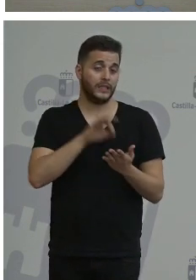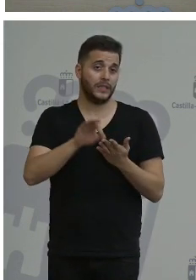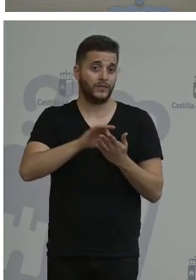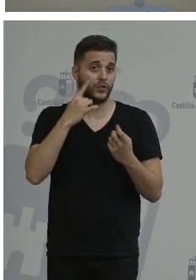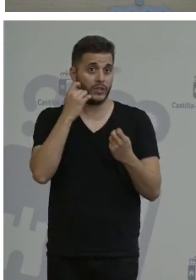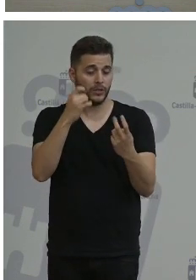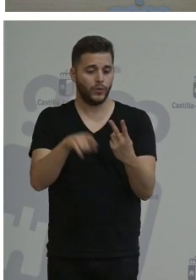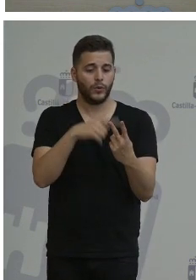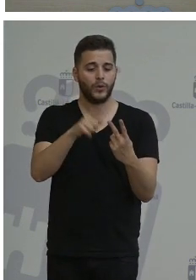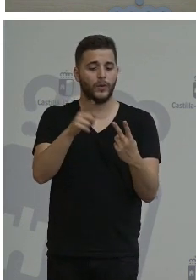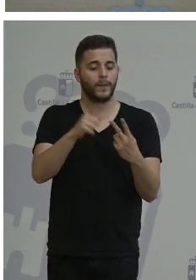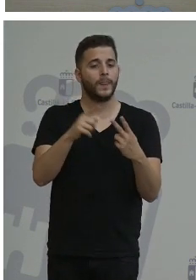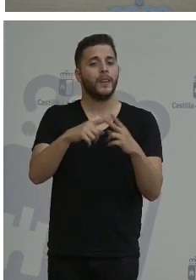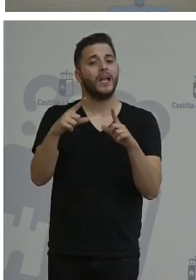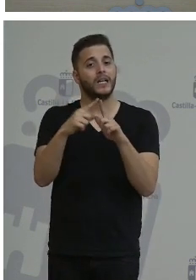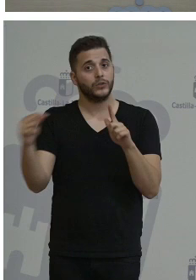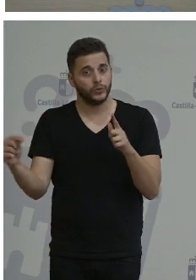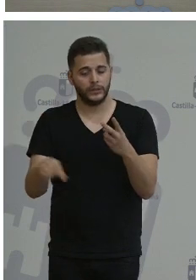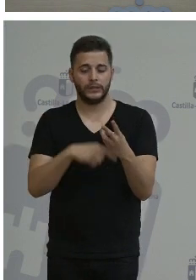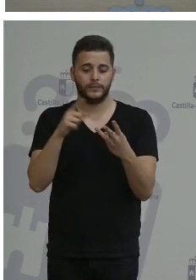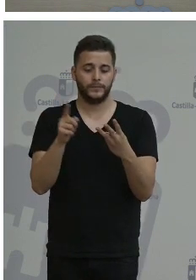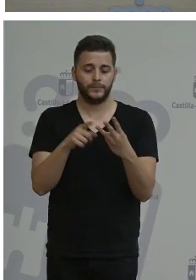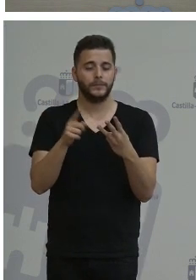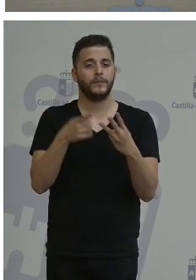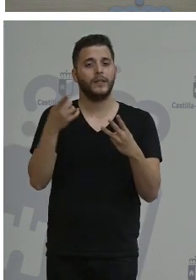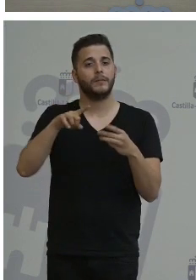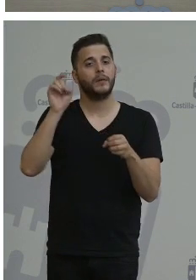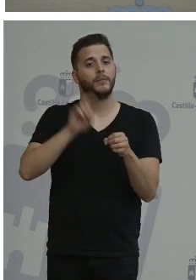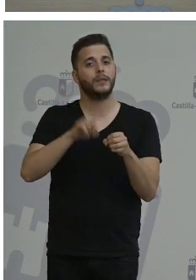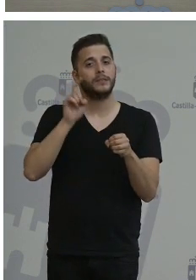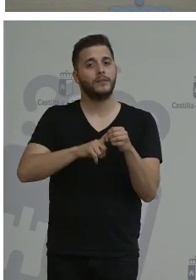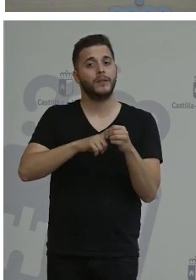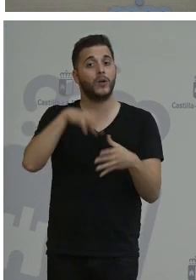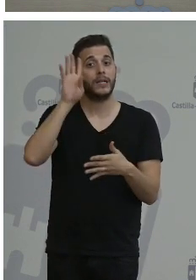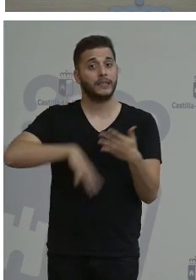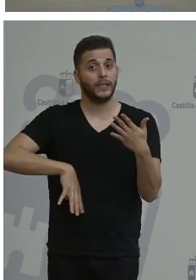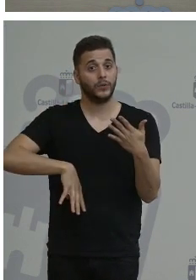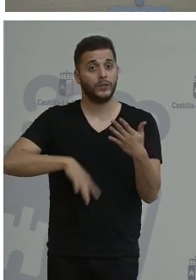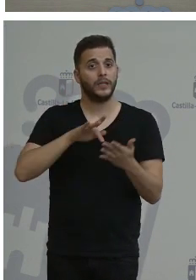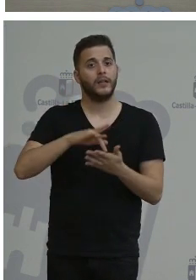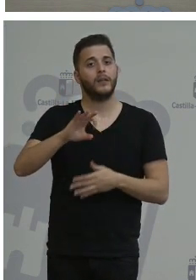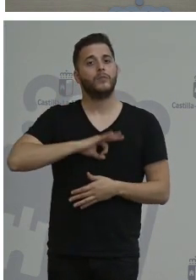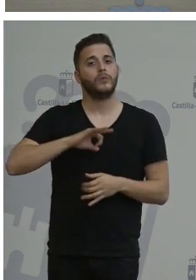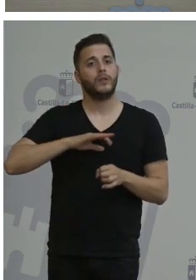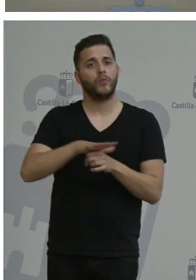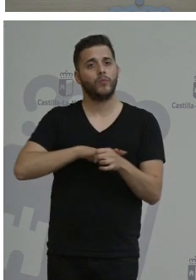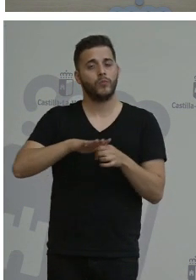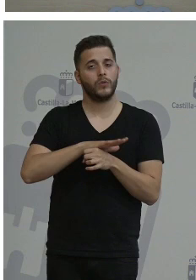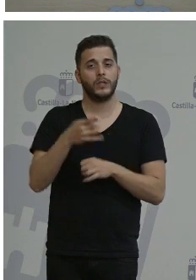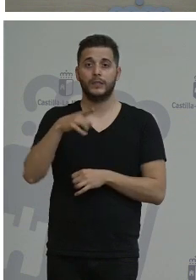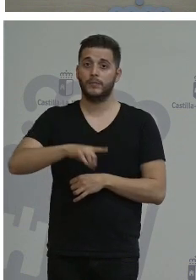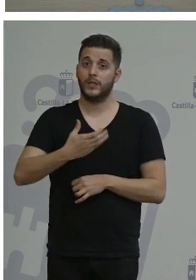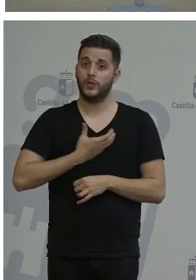el Principado de Asturias, también han estado participando desde Cataluña, desde la Diputación Provincial y desde el